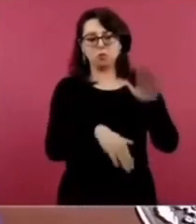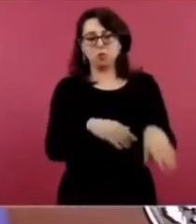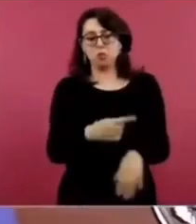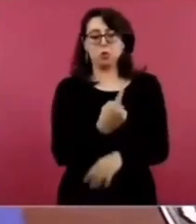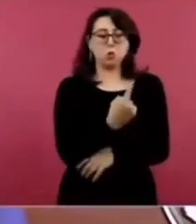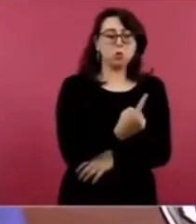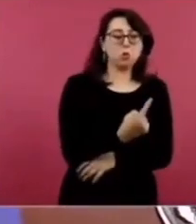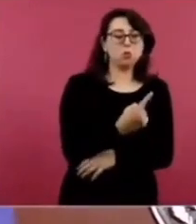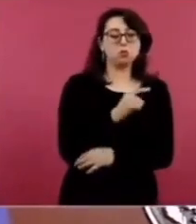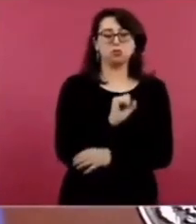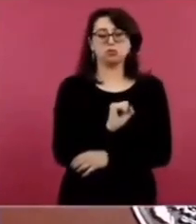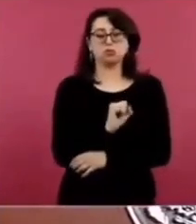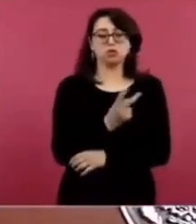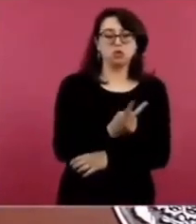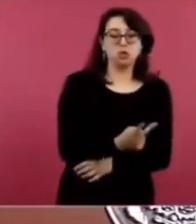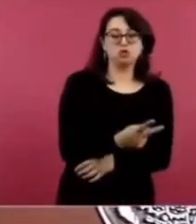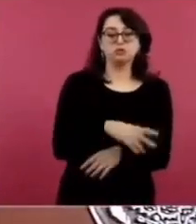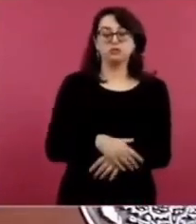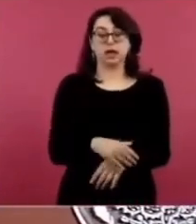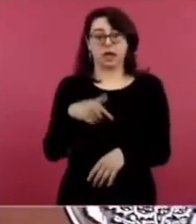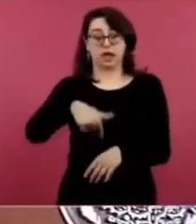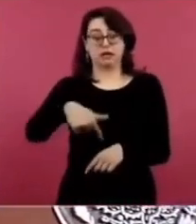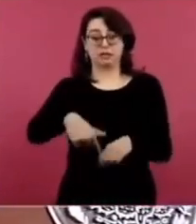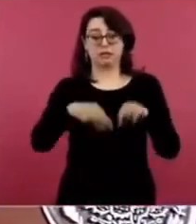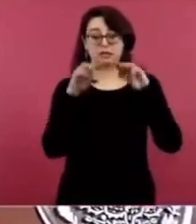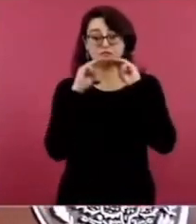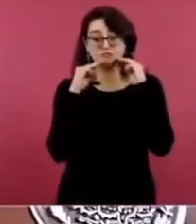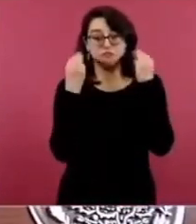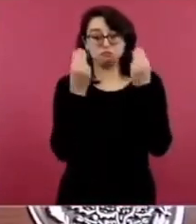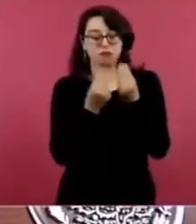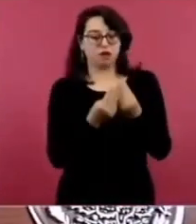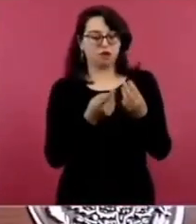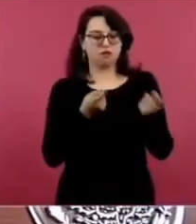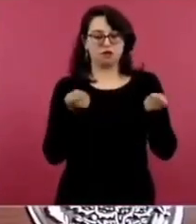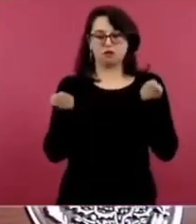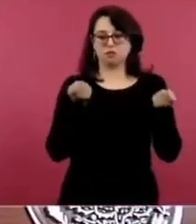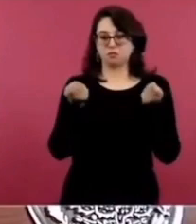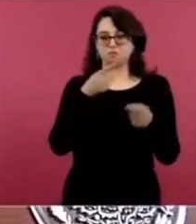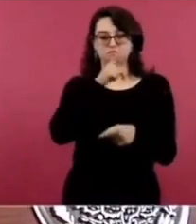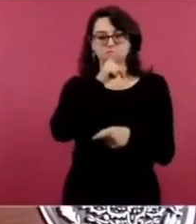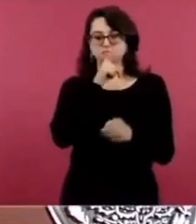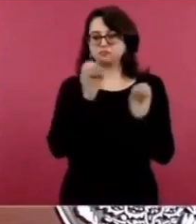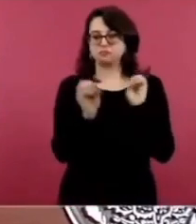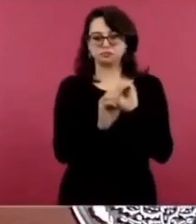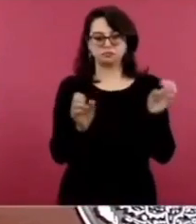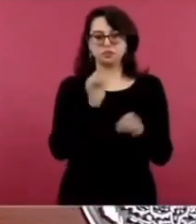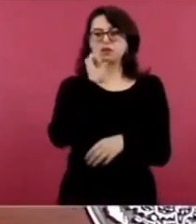de narcotráfico. Los homicidios, como los robos de vehículo,